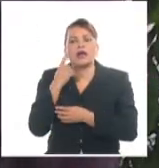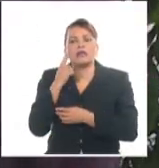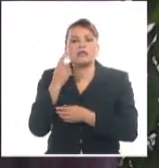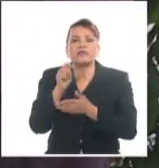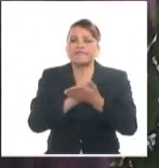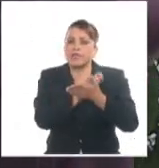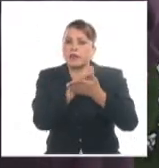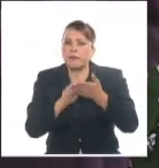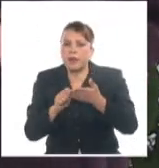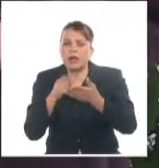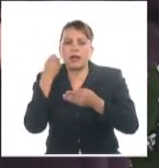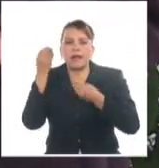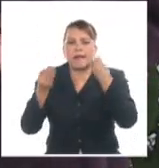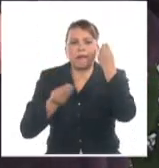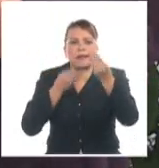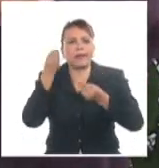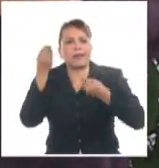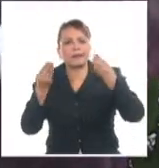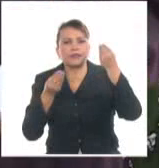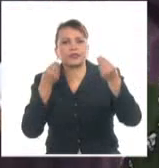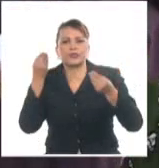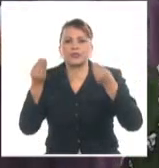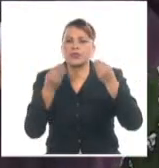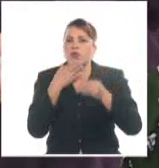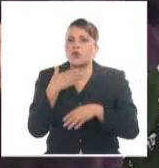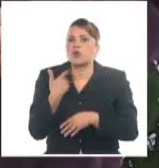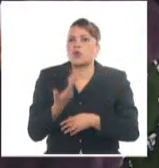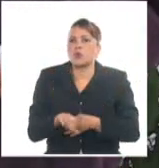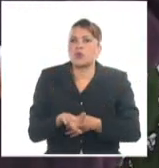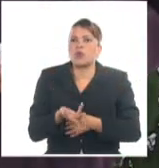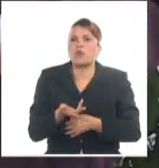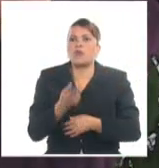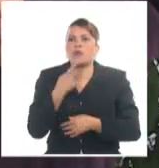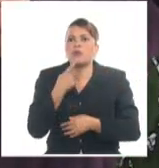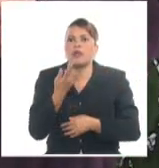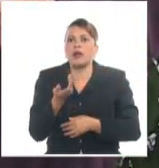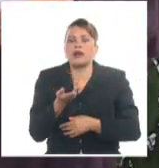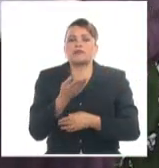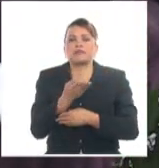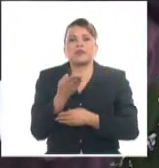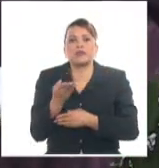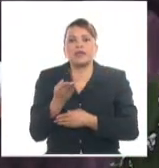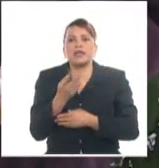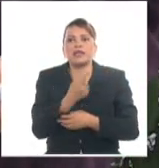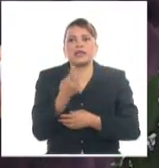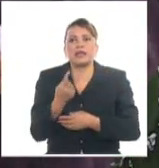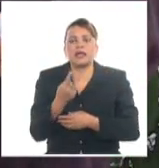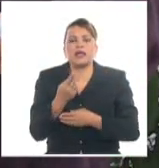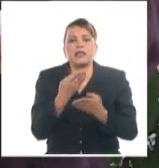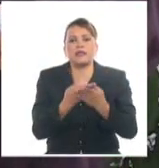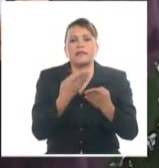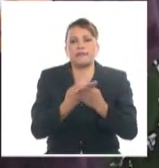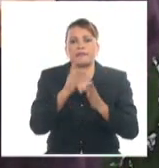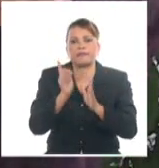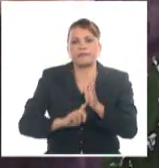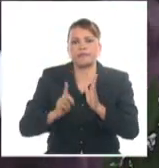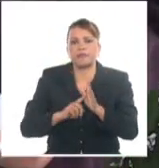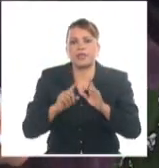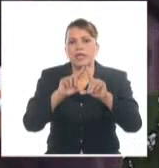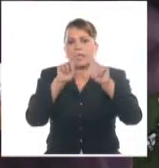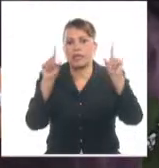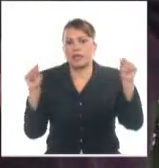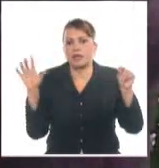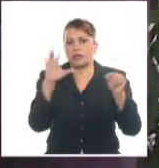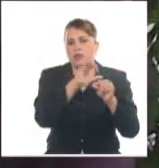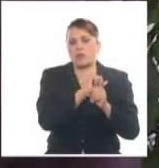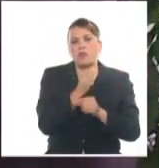este cálculo sobre las disponibilidades en capacidades de generación que existen en el país y el